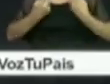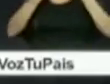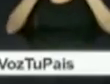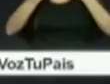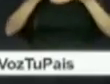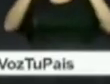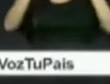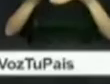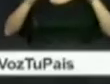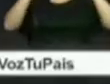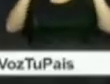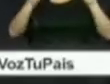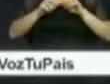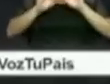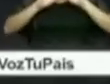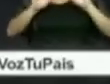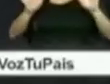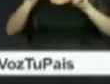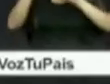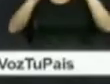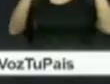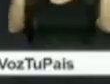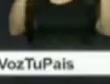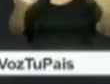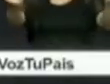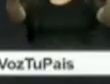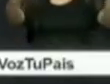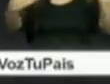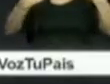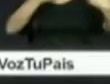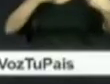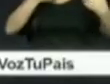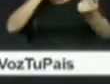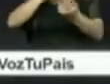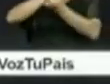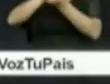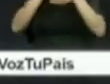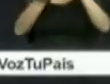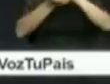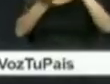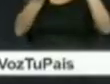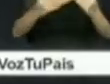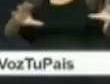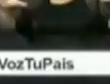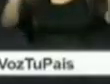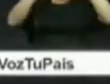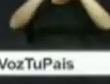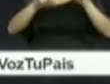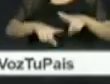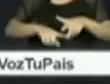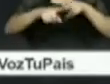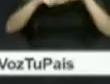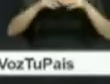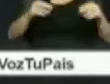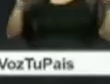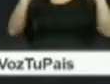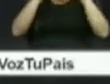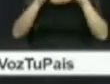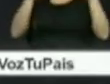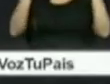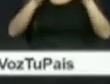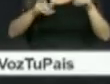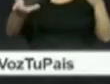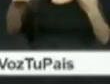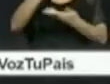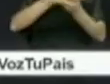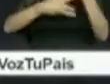concrete, que espectadores y artistas se encuentren y que esta noche, que es el punto de partida y que además nos